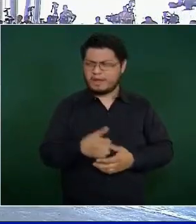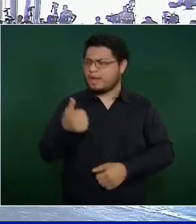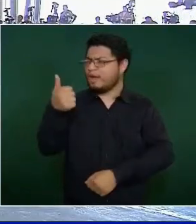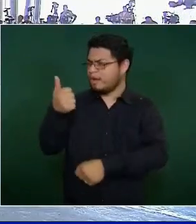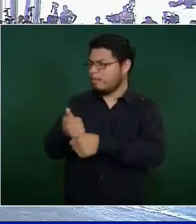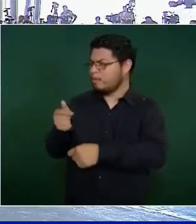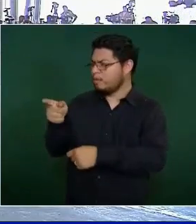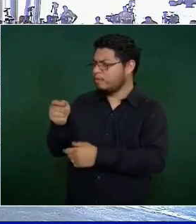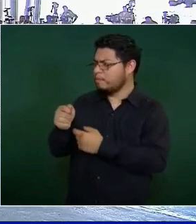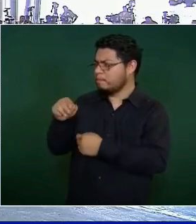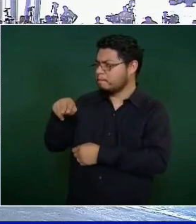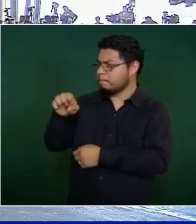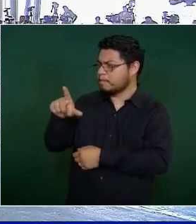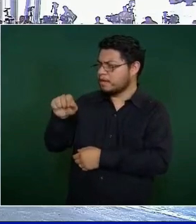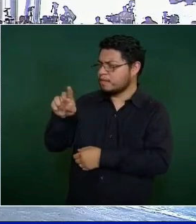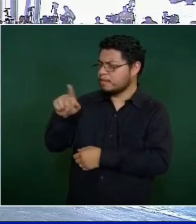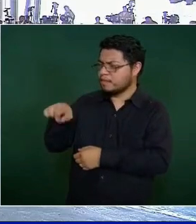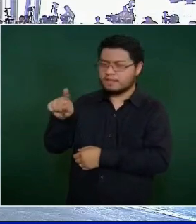Menéndez,